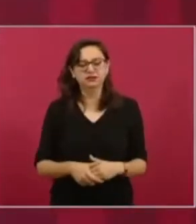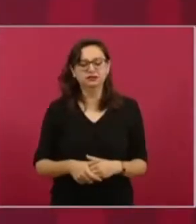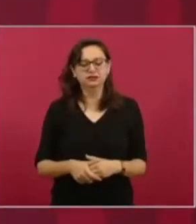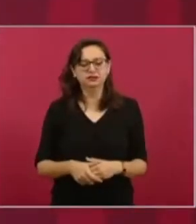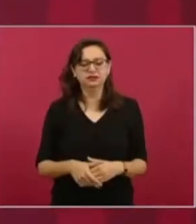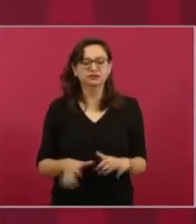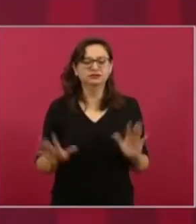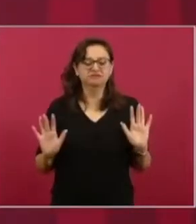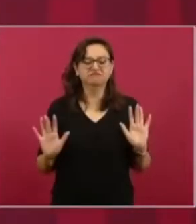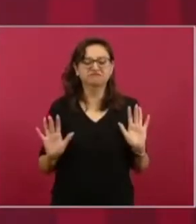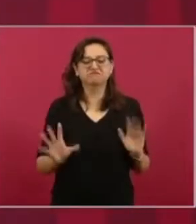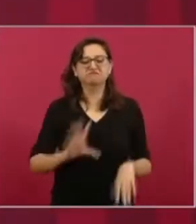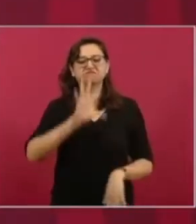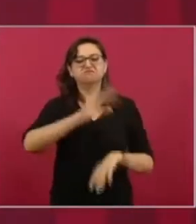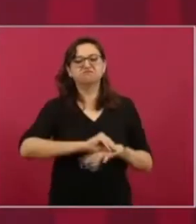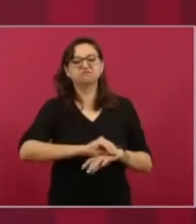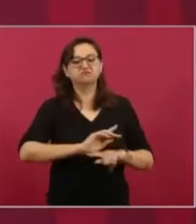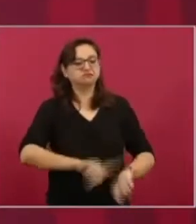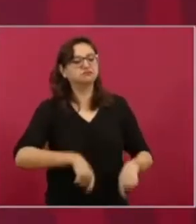Entonces,